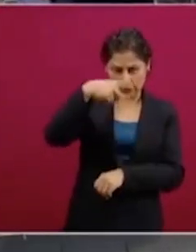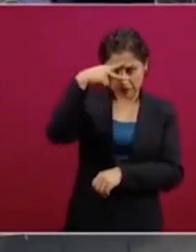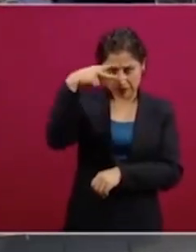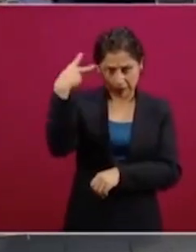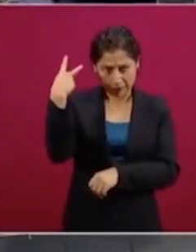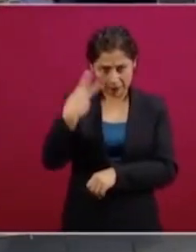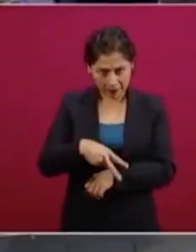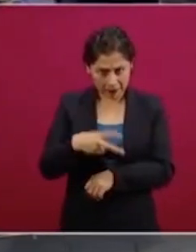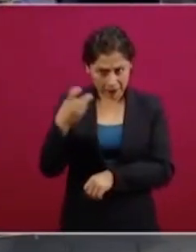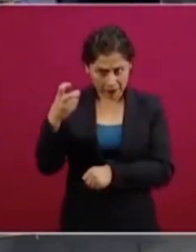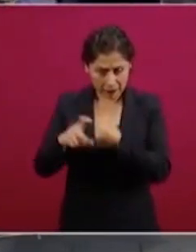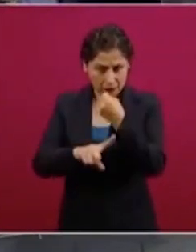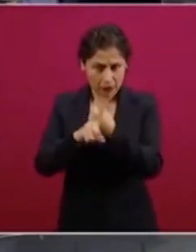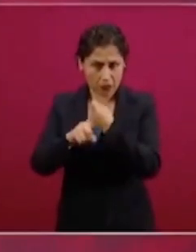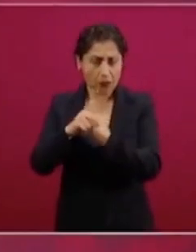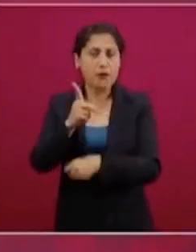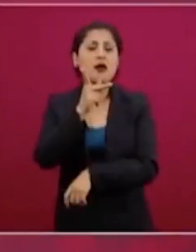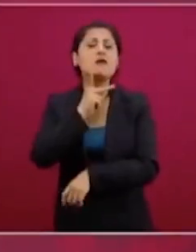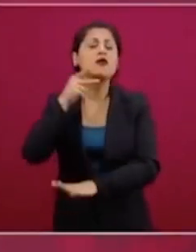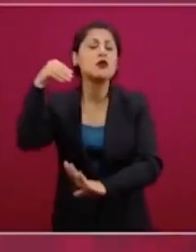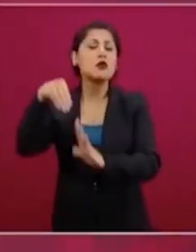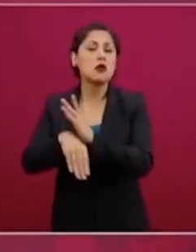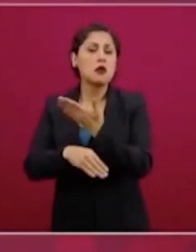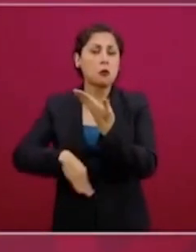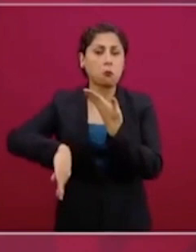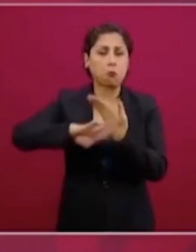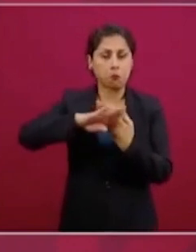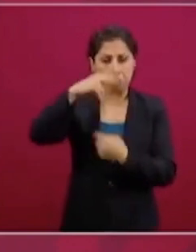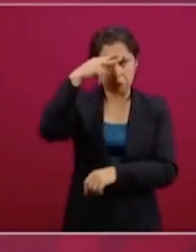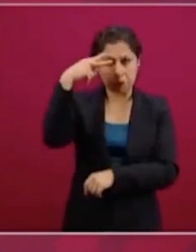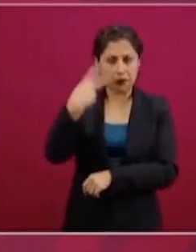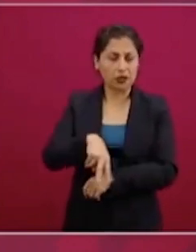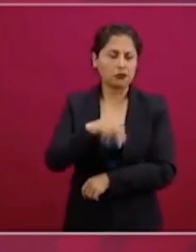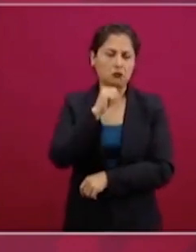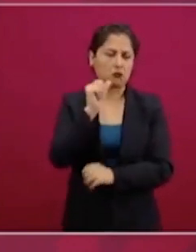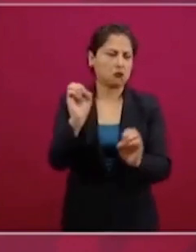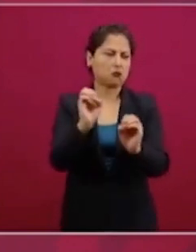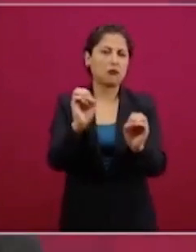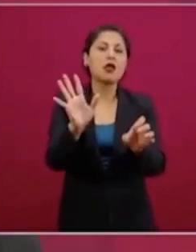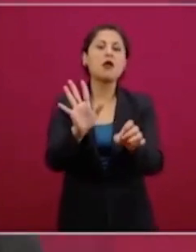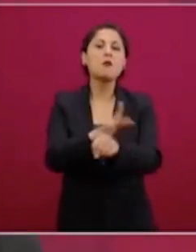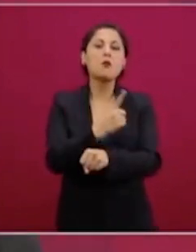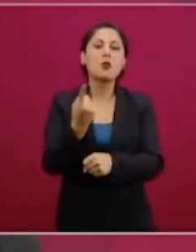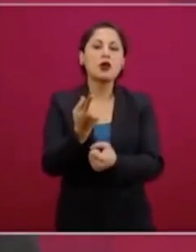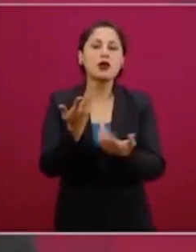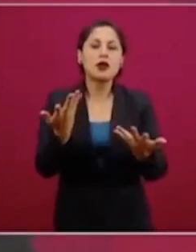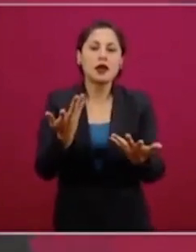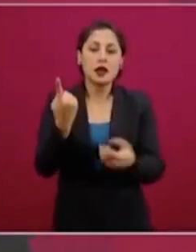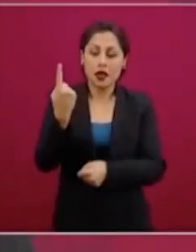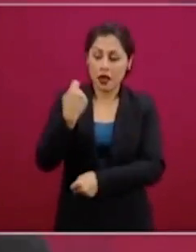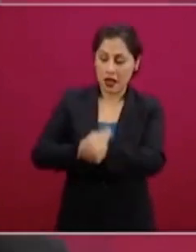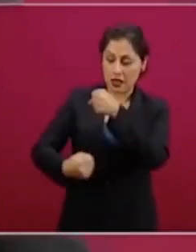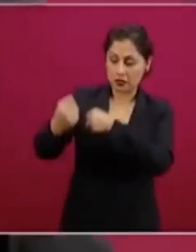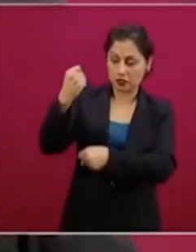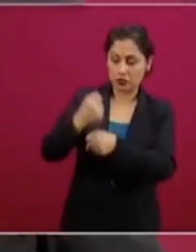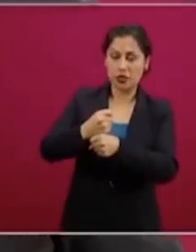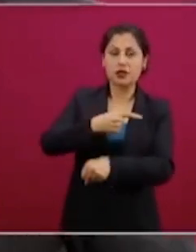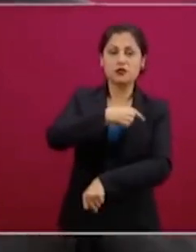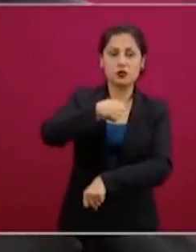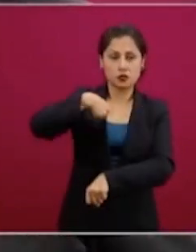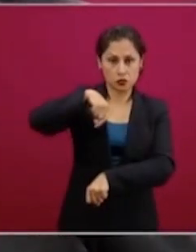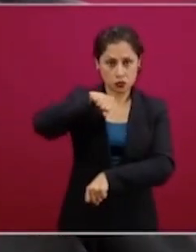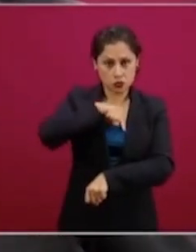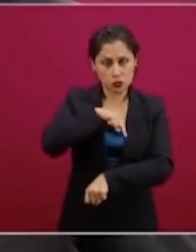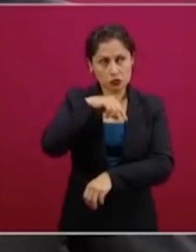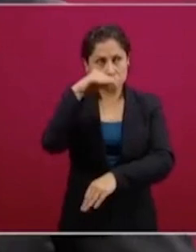caída en el precio del petróleo? Porque invertimos el año pasado en